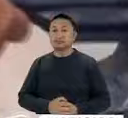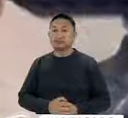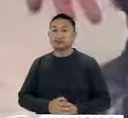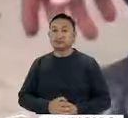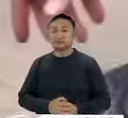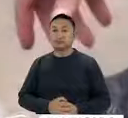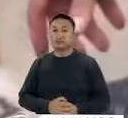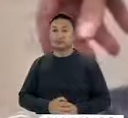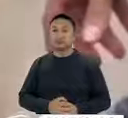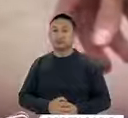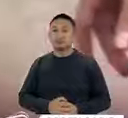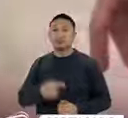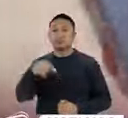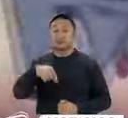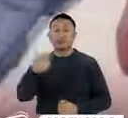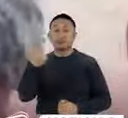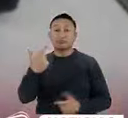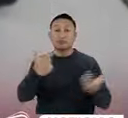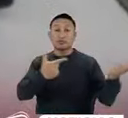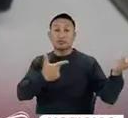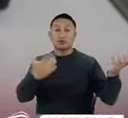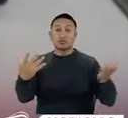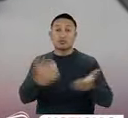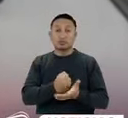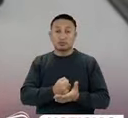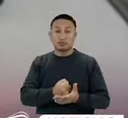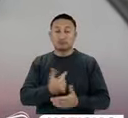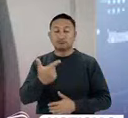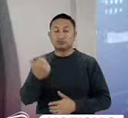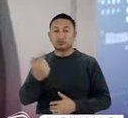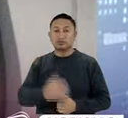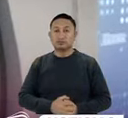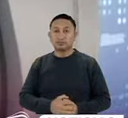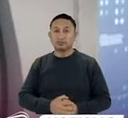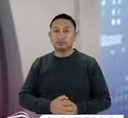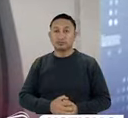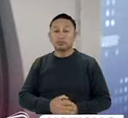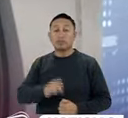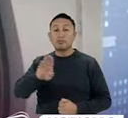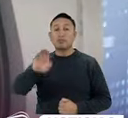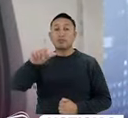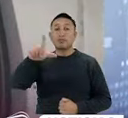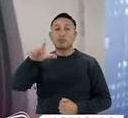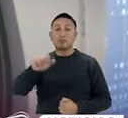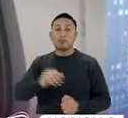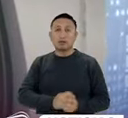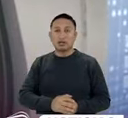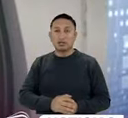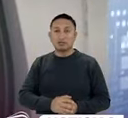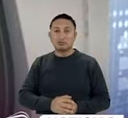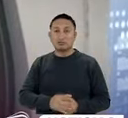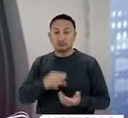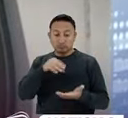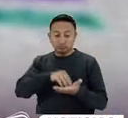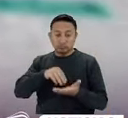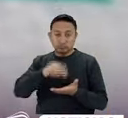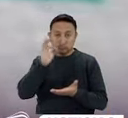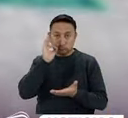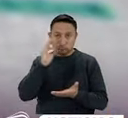redada, se decomisó un fusil de asalto, una pistola, municiones y decenas de sobres con